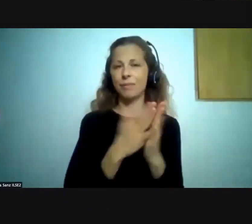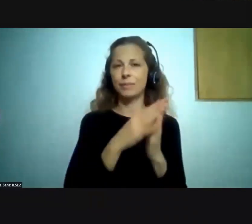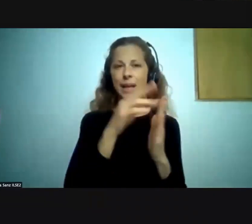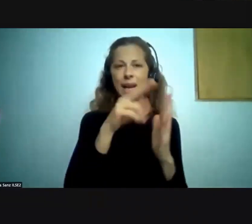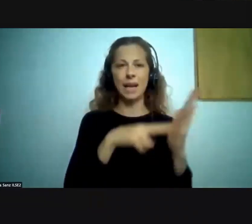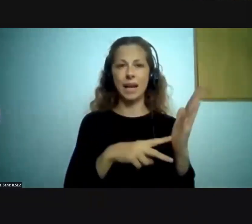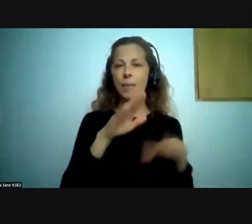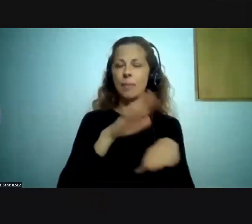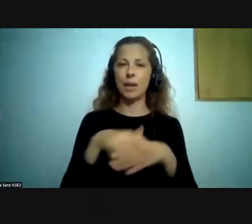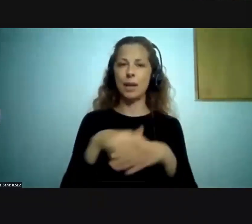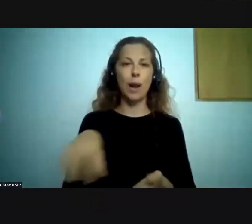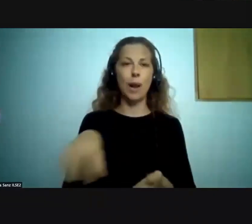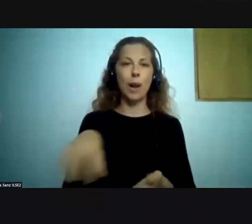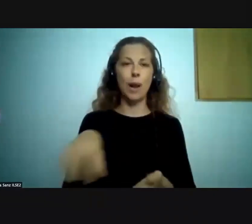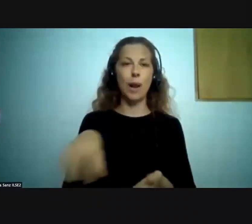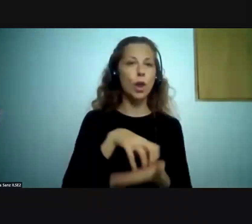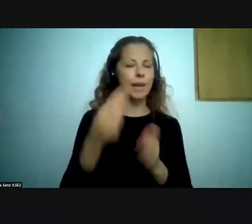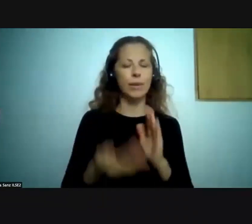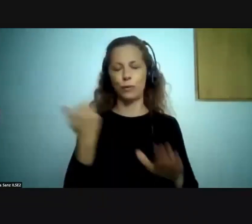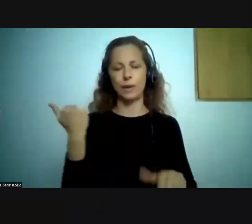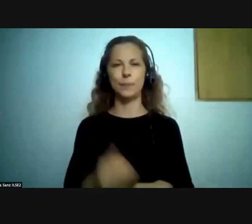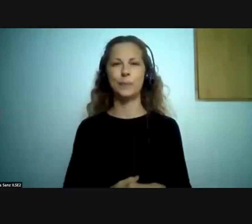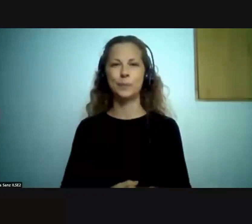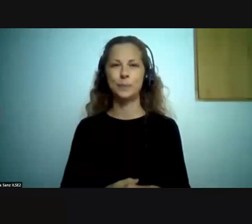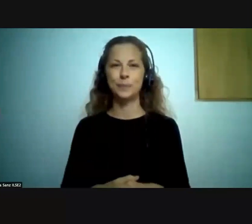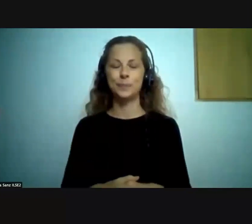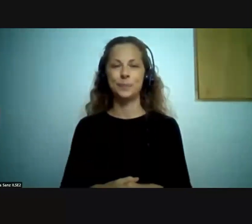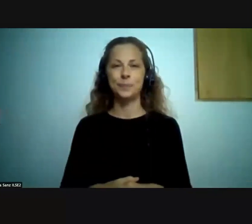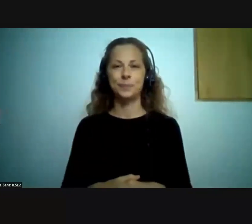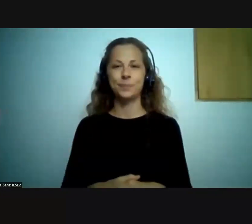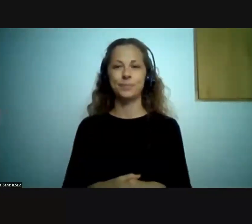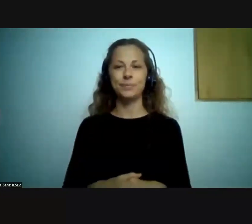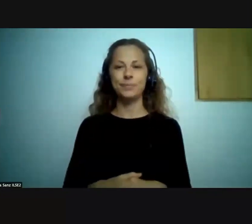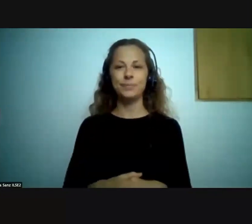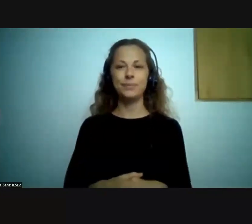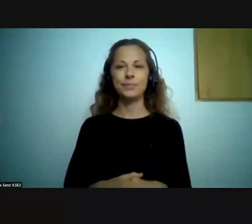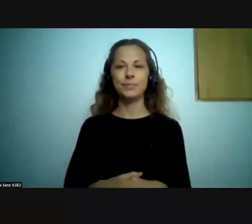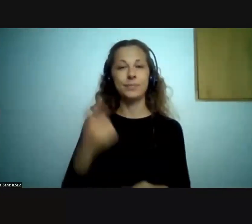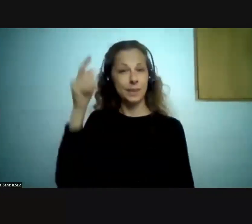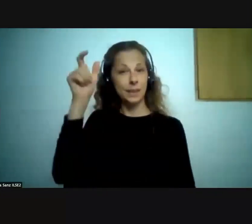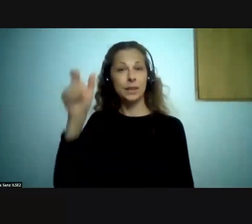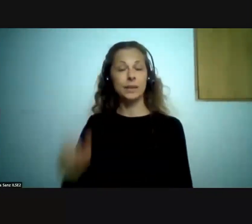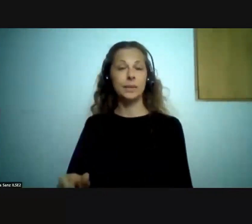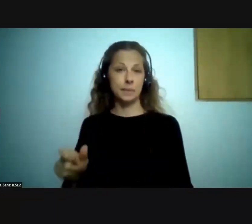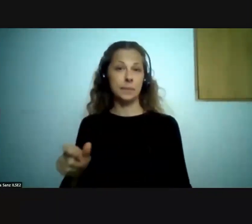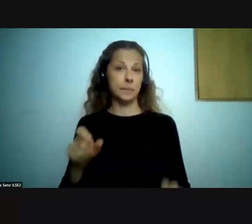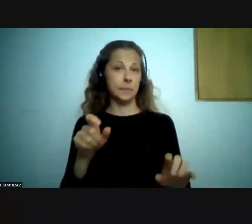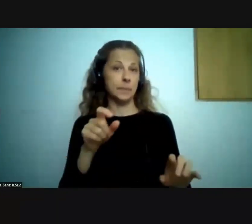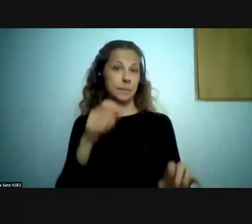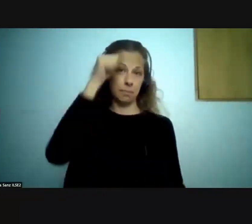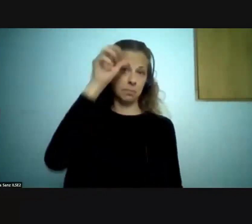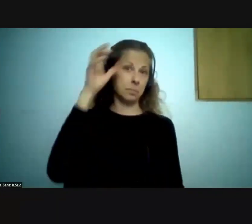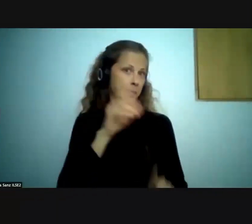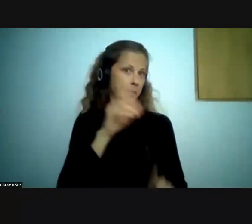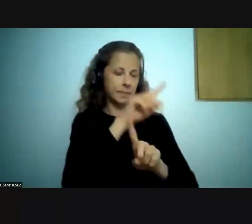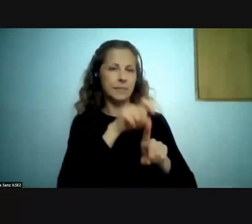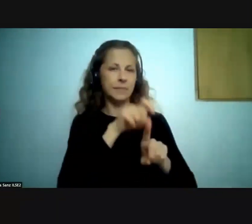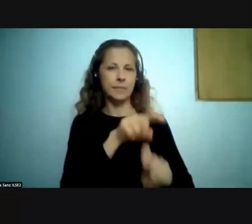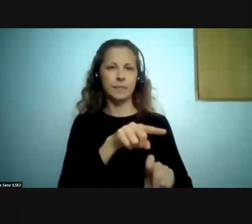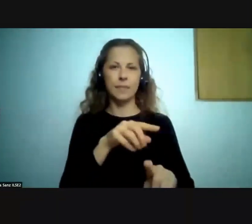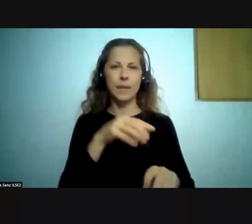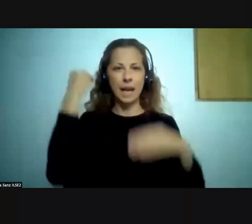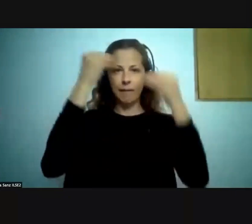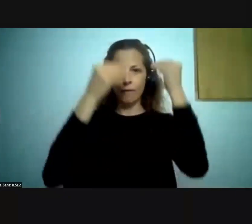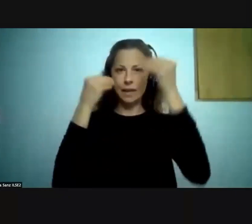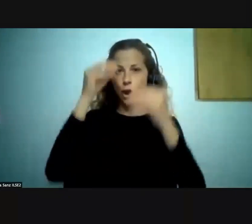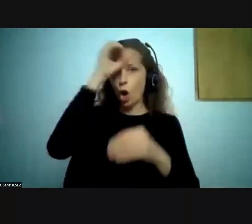todos sus miedos. Mira, un espectador o espectadora anónima te hace una reflexión terrible y quiere saber tu opinión. Dice,